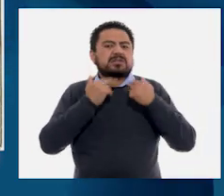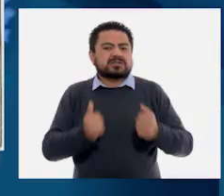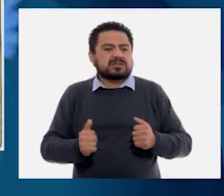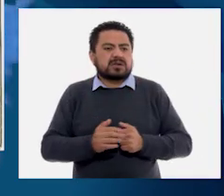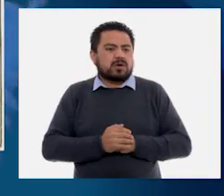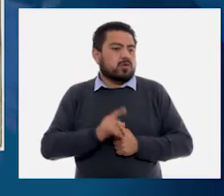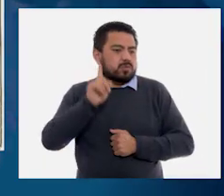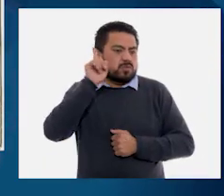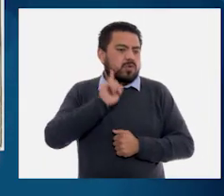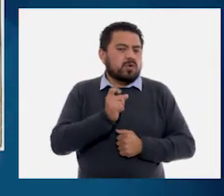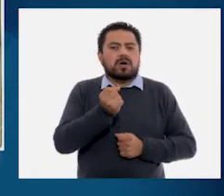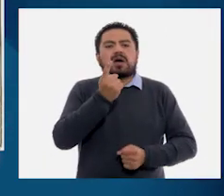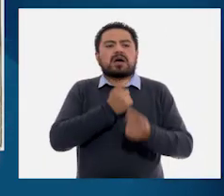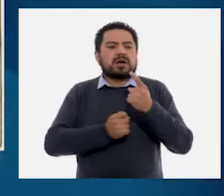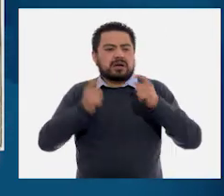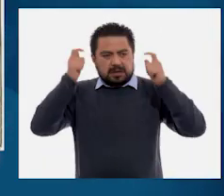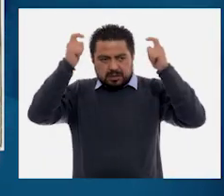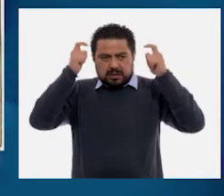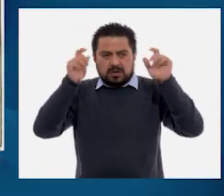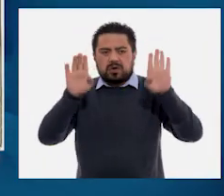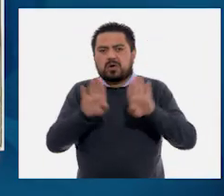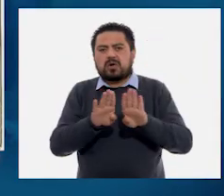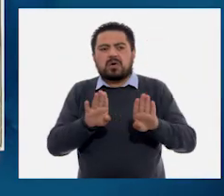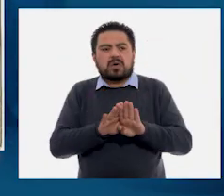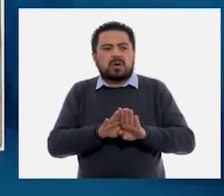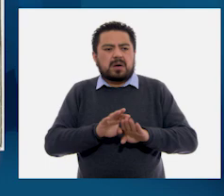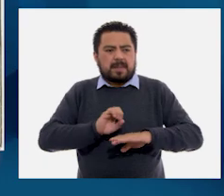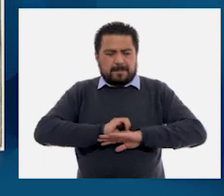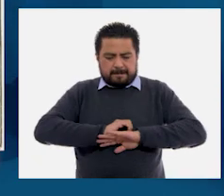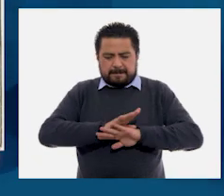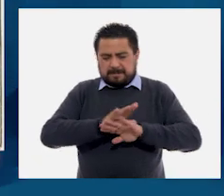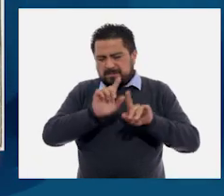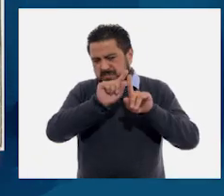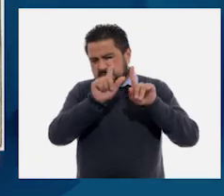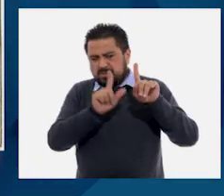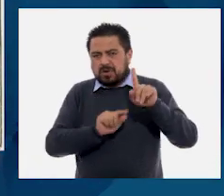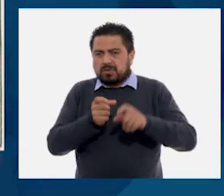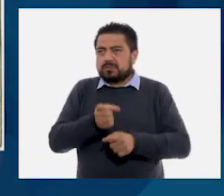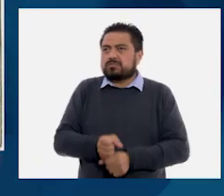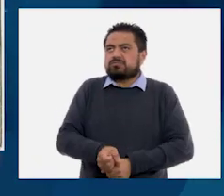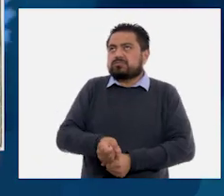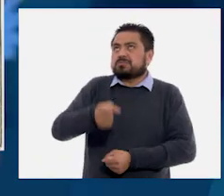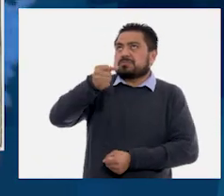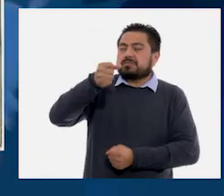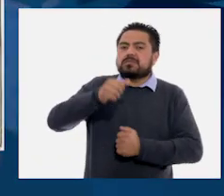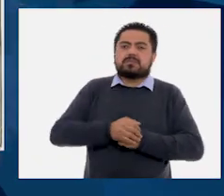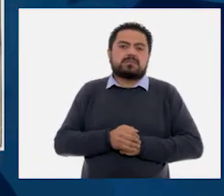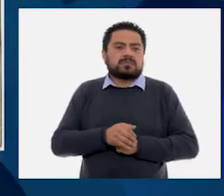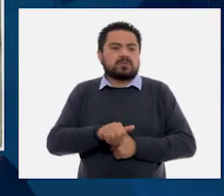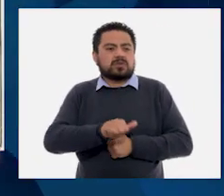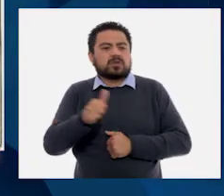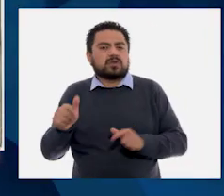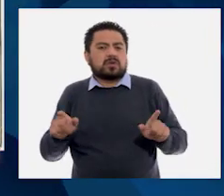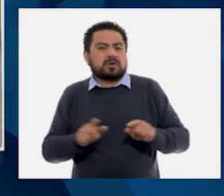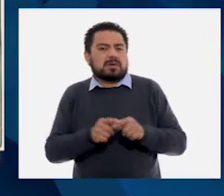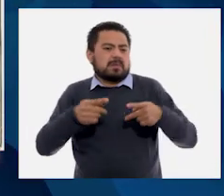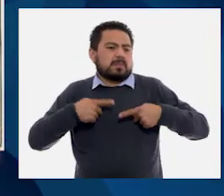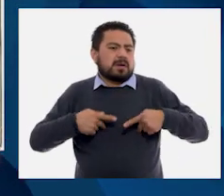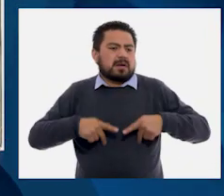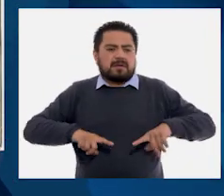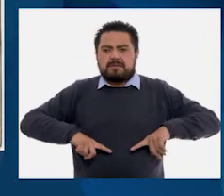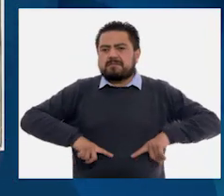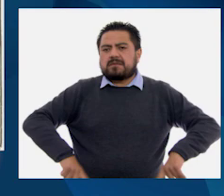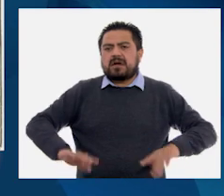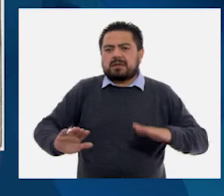Unas mujeres llevan sombreros con unas plumas y sombrillas, y otras solo visten con falda